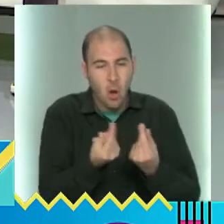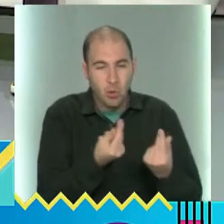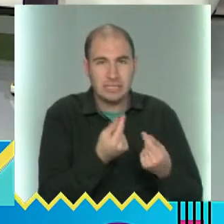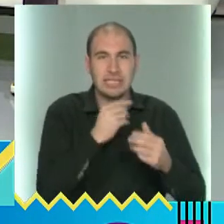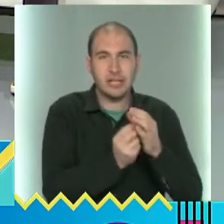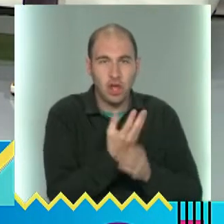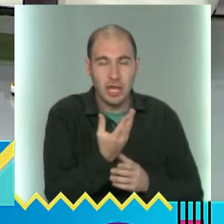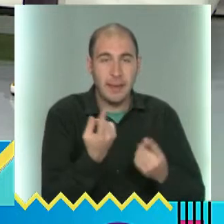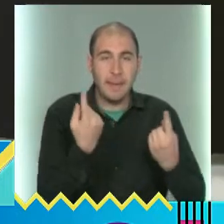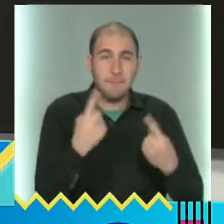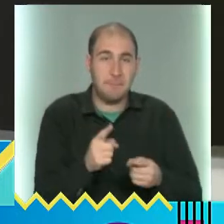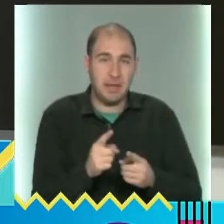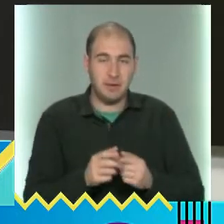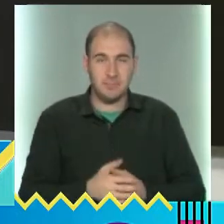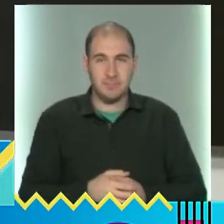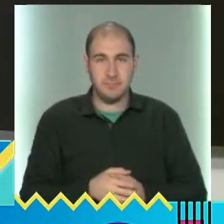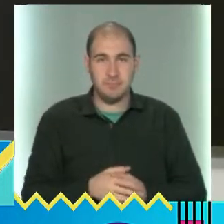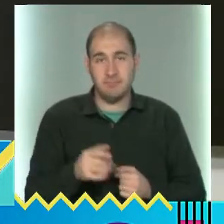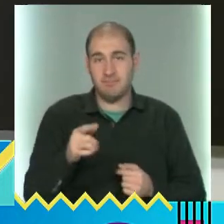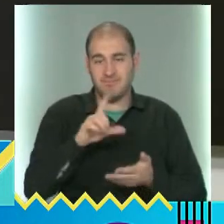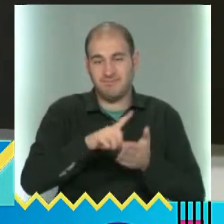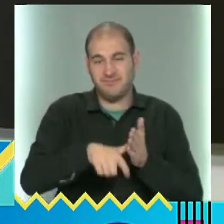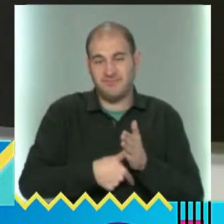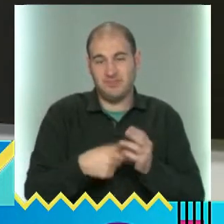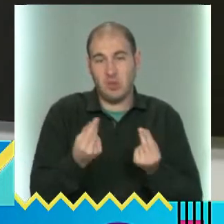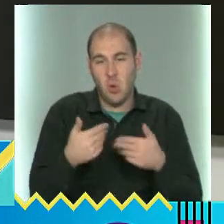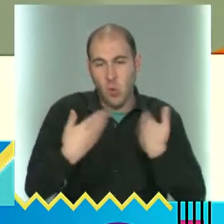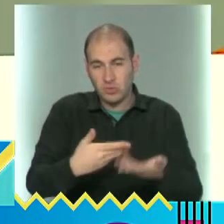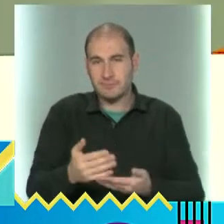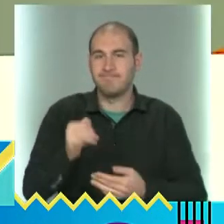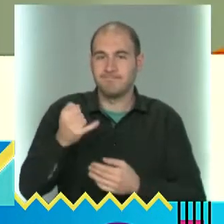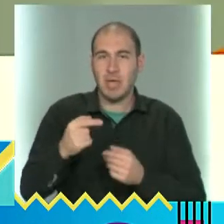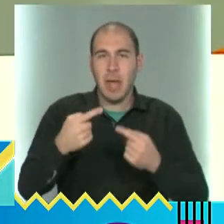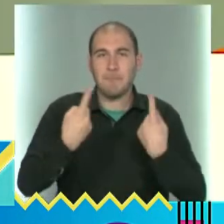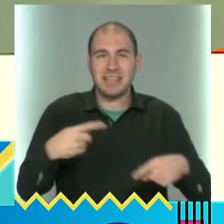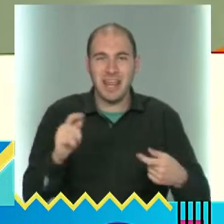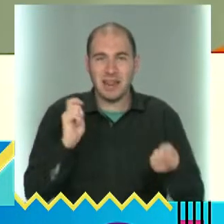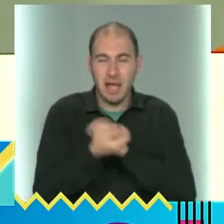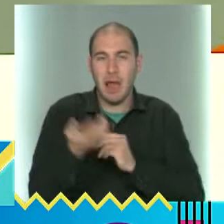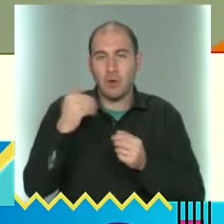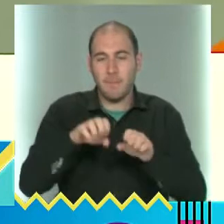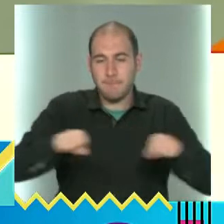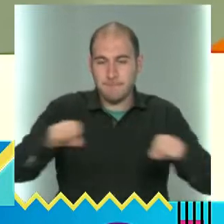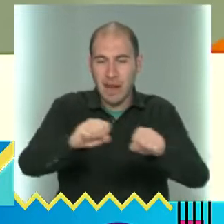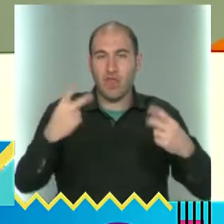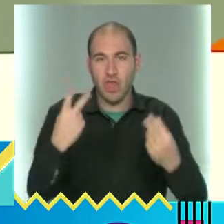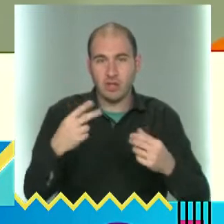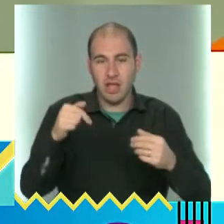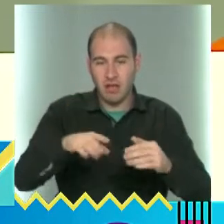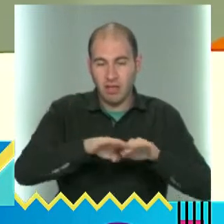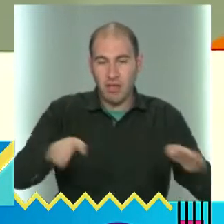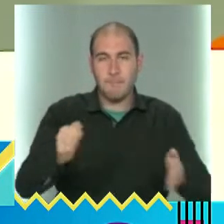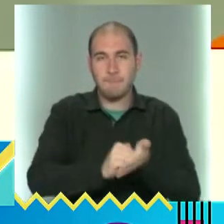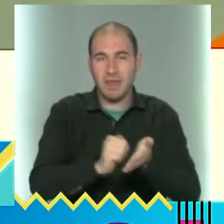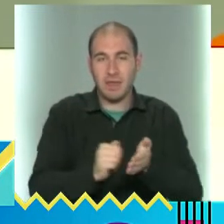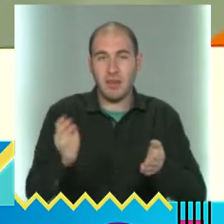la tecnología, pero sin embargo nos quedamos atrás en la aplicación. Totalmente, cambian los materiales. Quizás antes eran 2 palos y un lienzo, ahora es una tabla de madera o